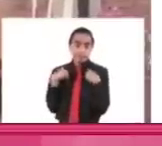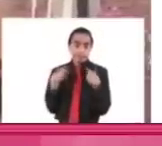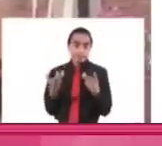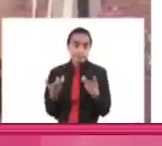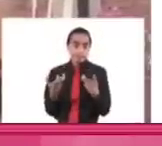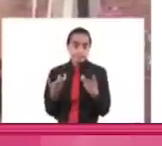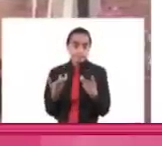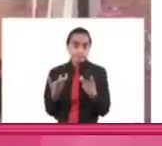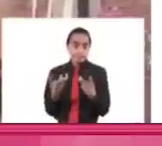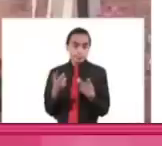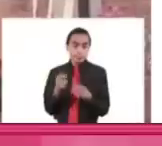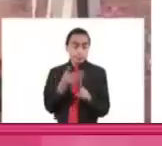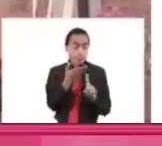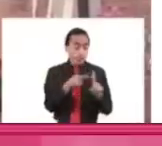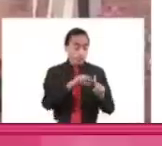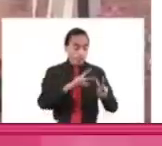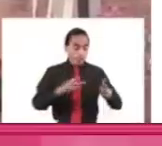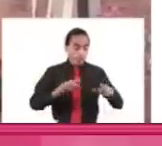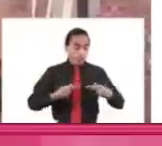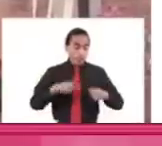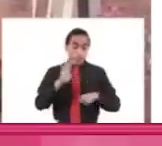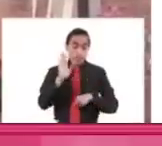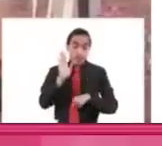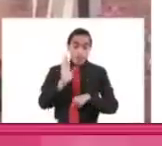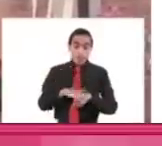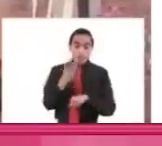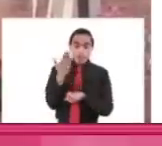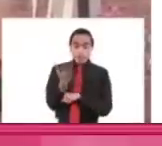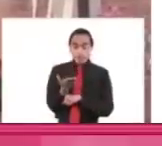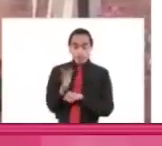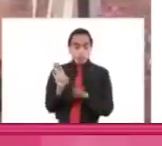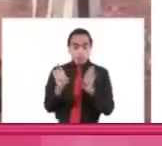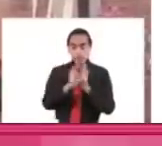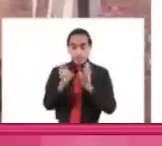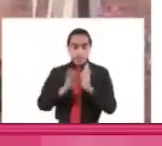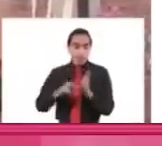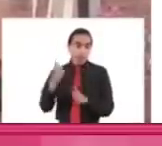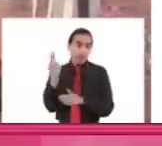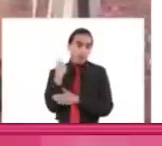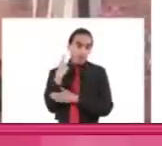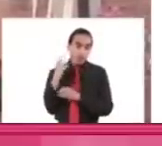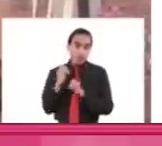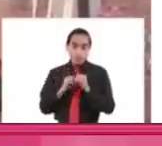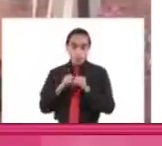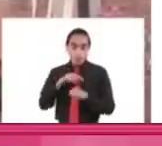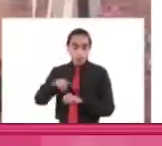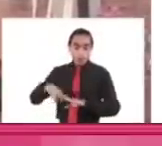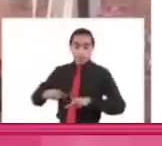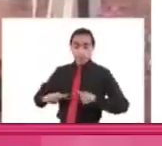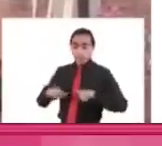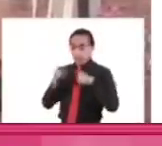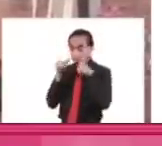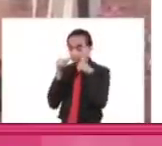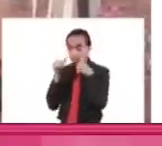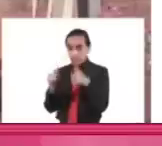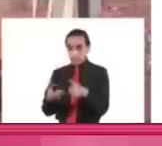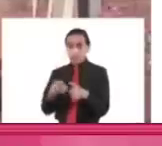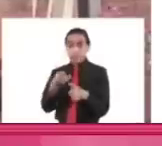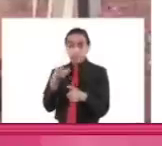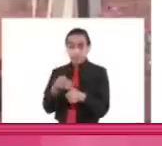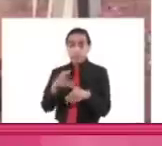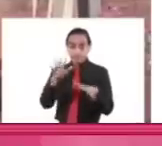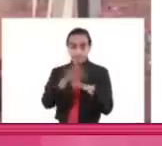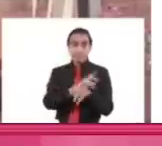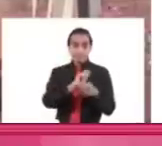el odio y la calumnia se refiere a esas mujeres que día con día se la pasan atacándolo, entre ellas Kenia López Rabadán, Xochitl